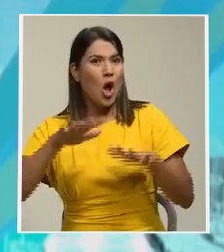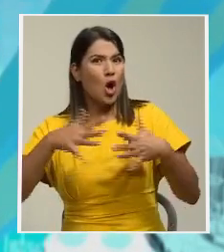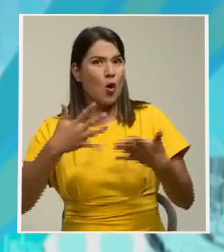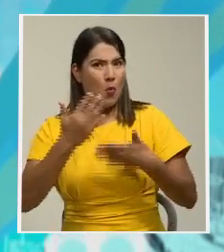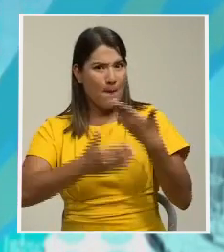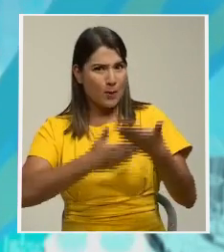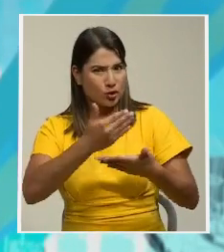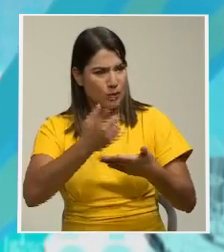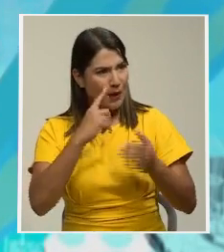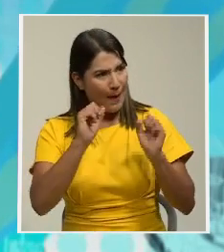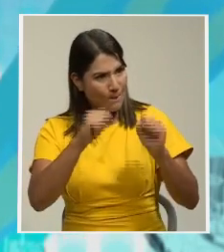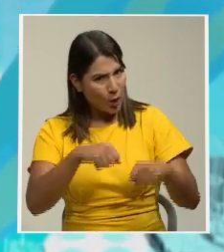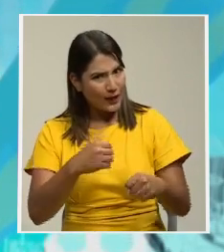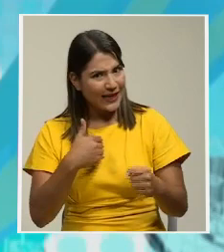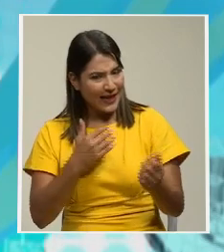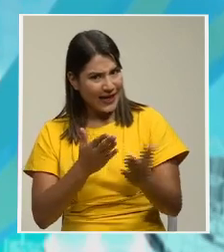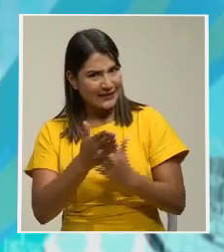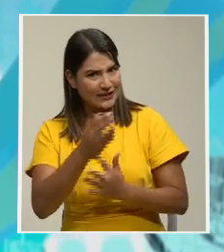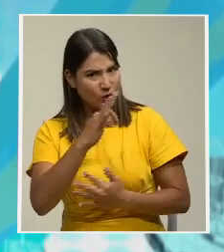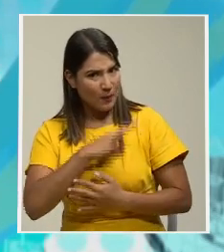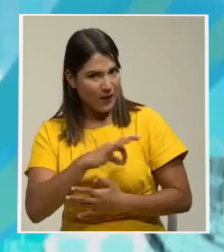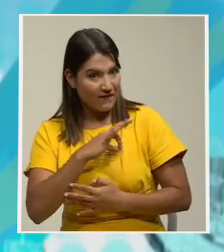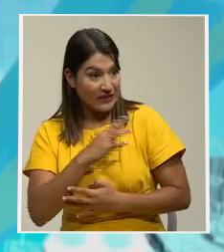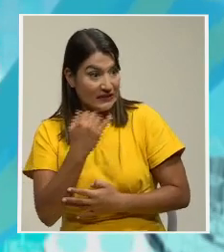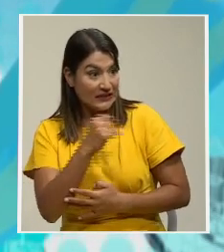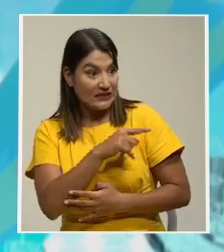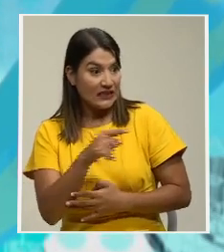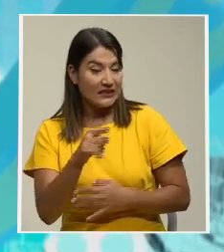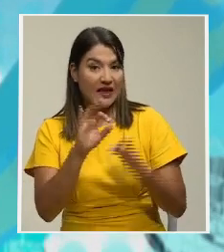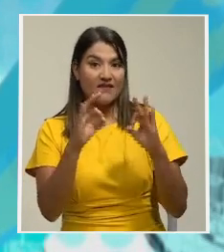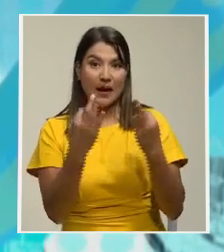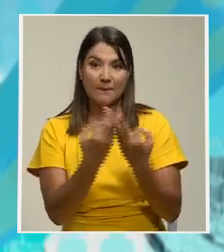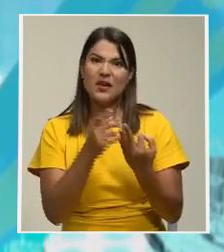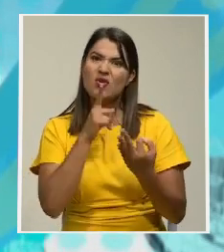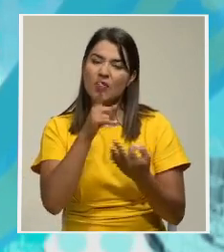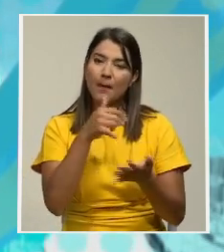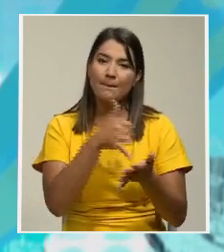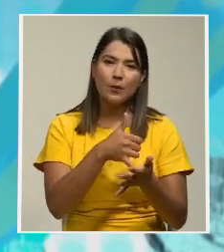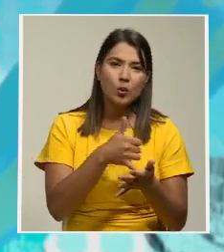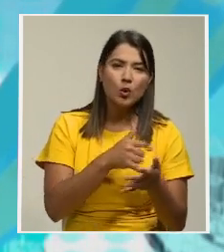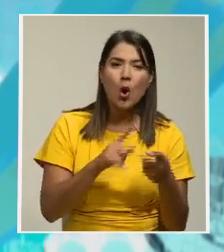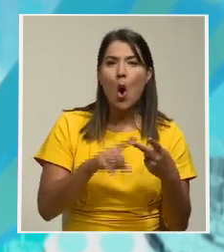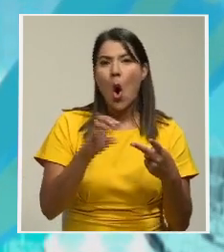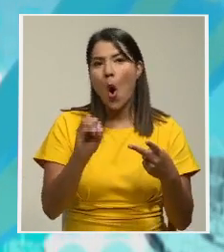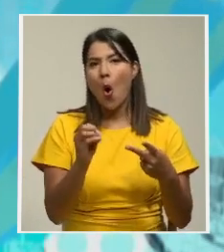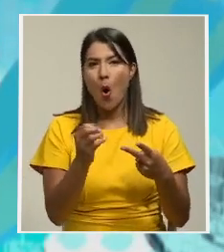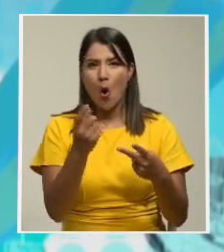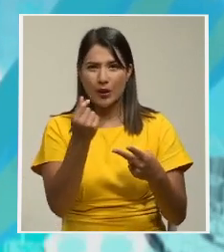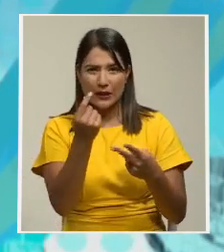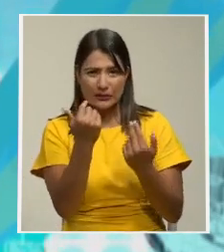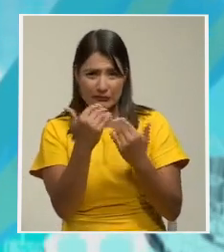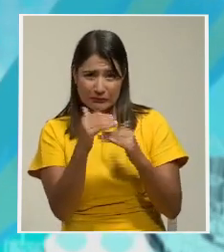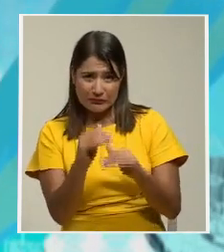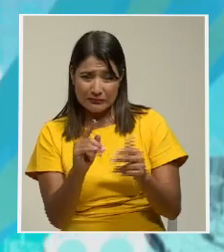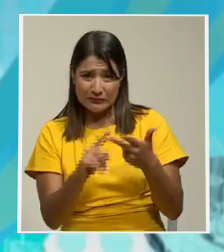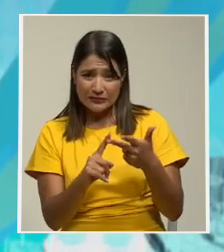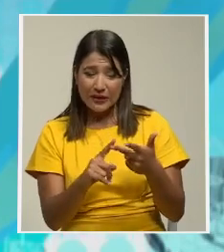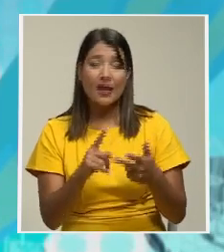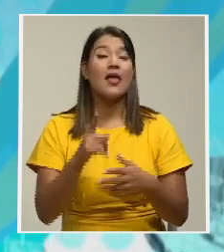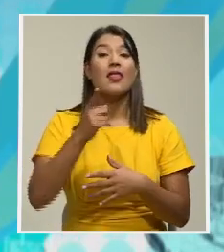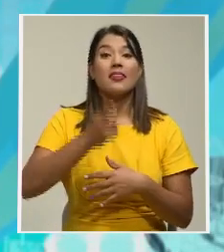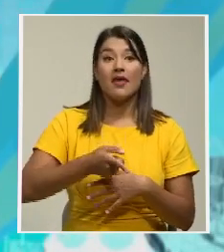recibir estos beneficios en el caso de familias en vulnerabilidad o de escasos recursos? ¿Tienen que